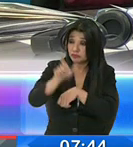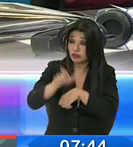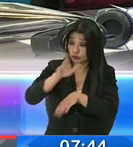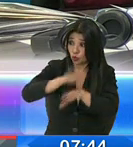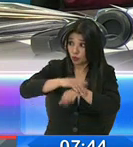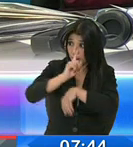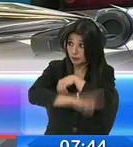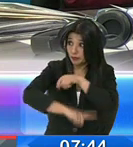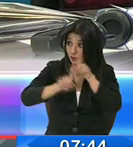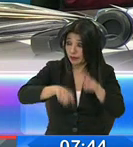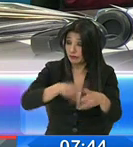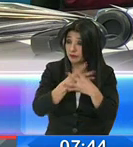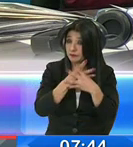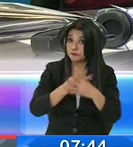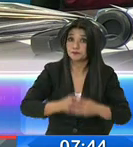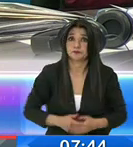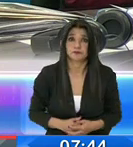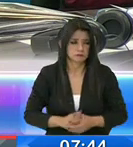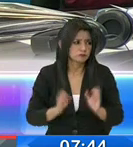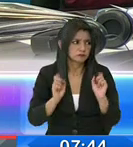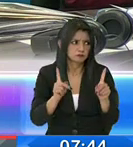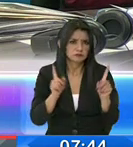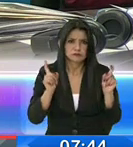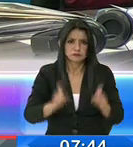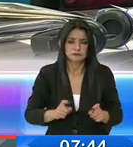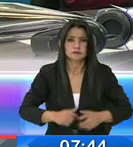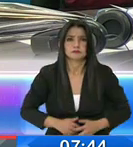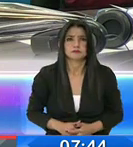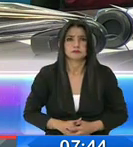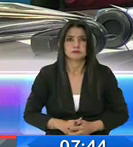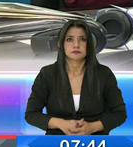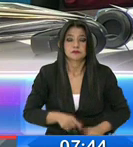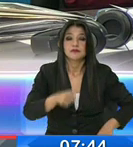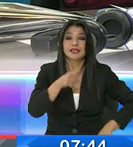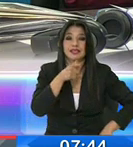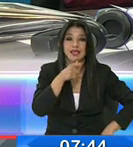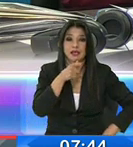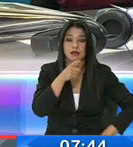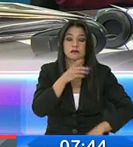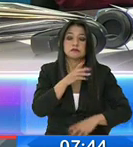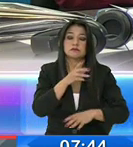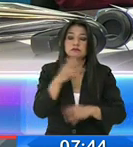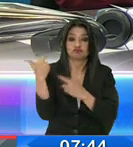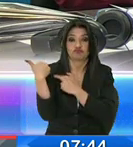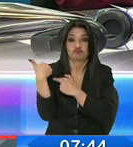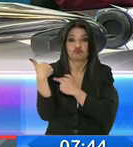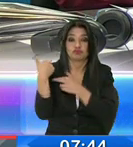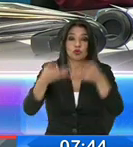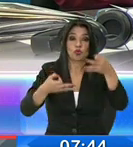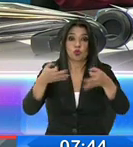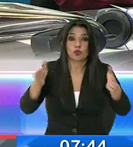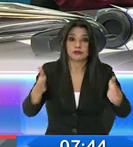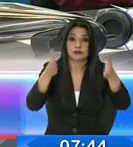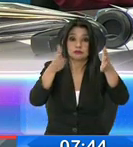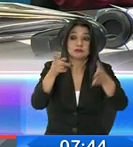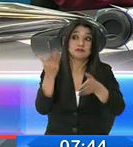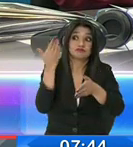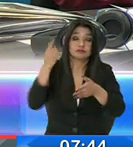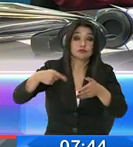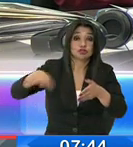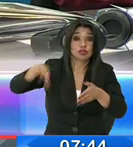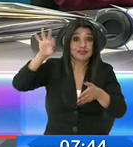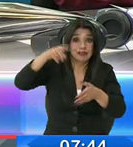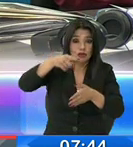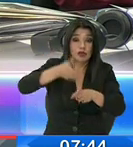procesados por supuesto eso les corresponde determinar a los jueces que serán designados en breve en función del sorteo que se